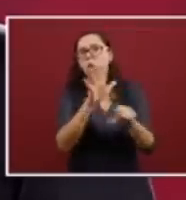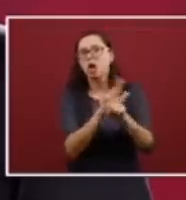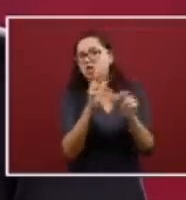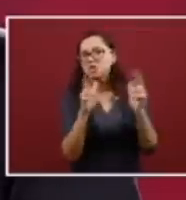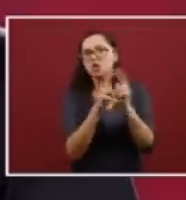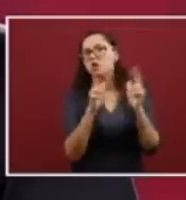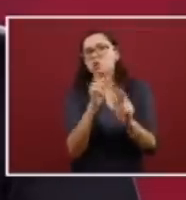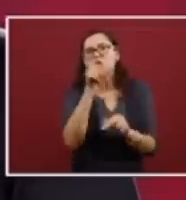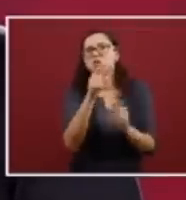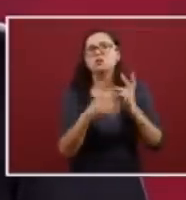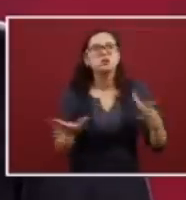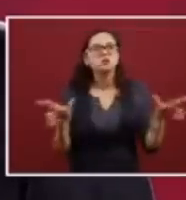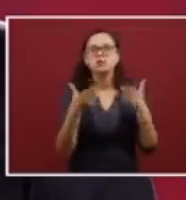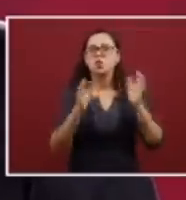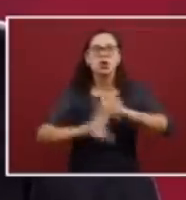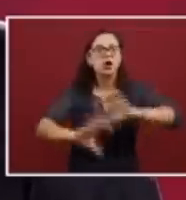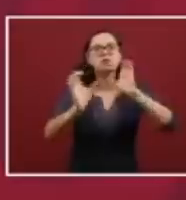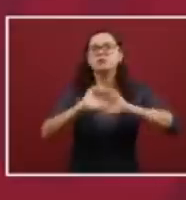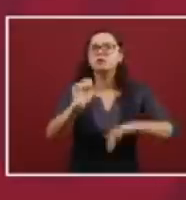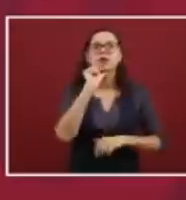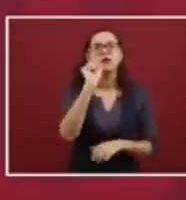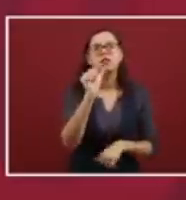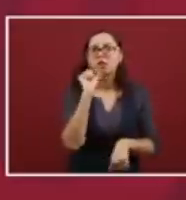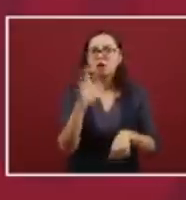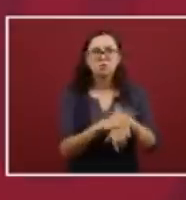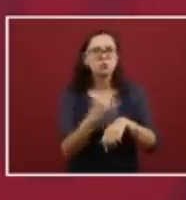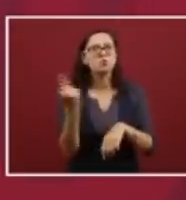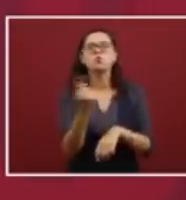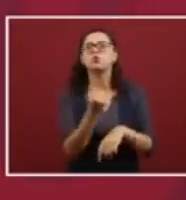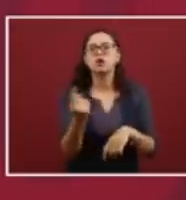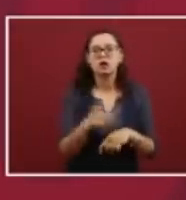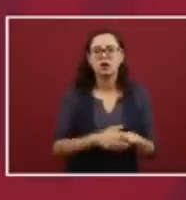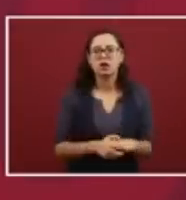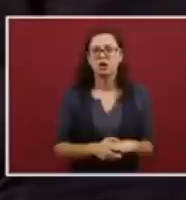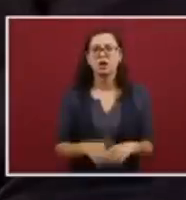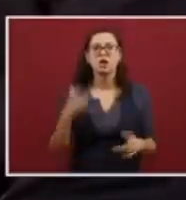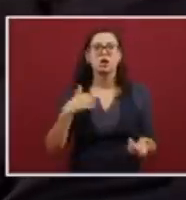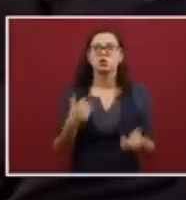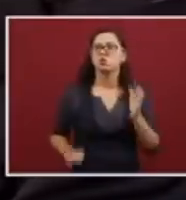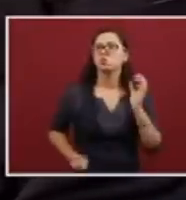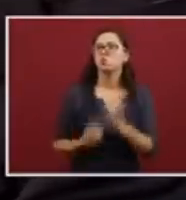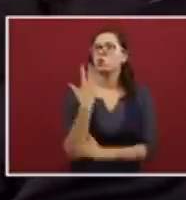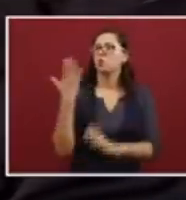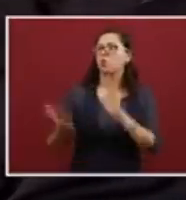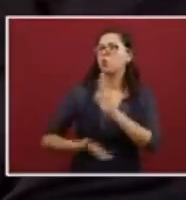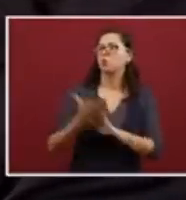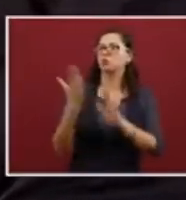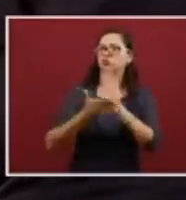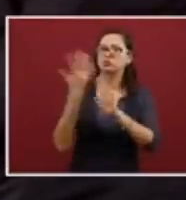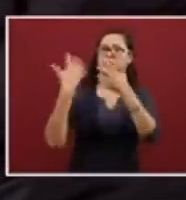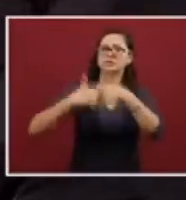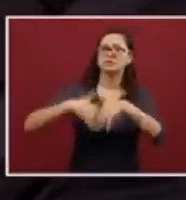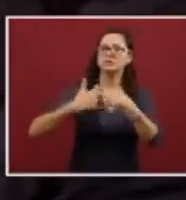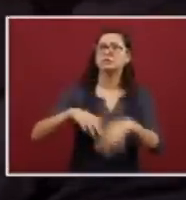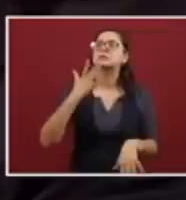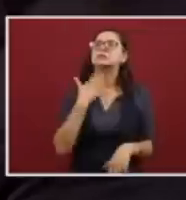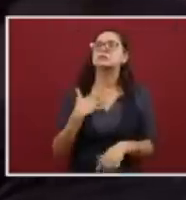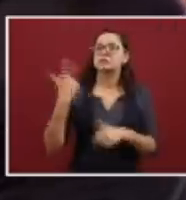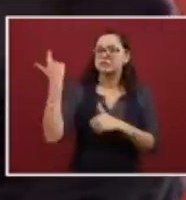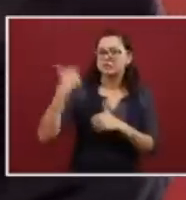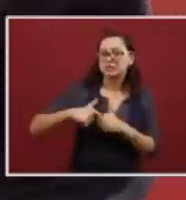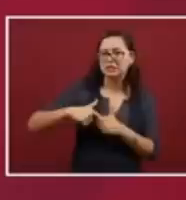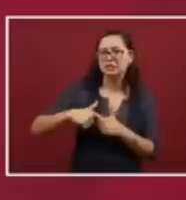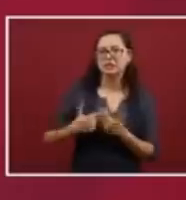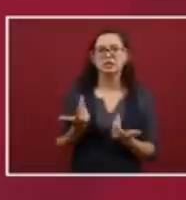canta el himno nacional aunque como voy a empezar una refinería si no hay